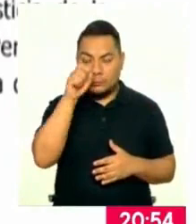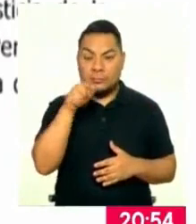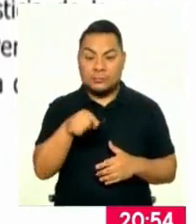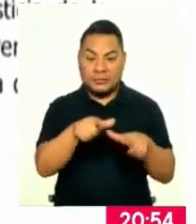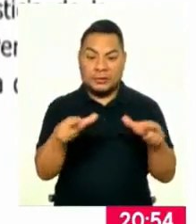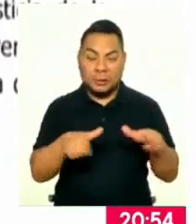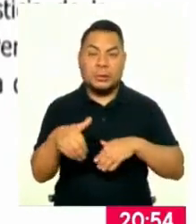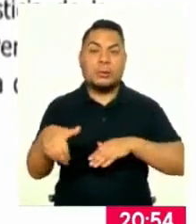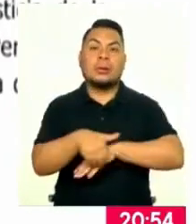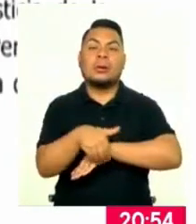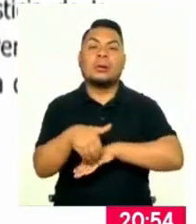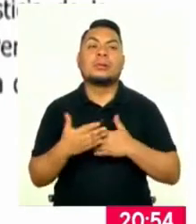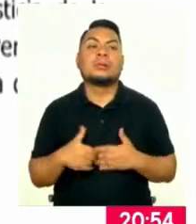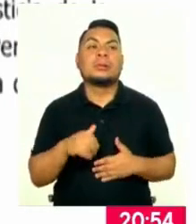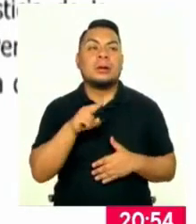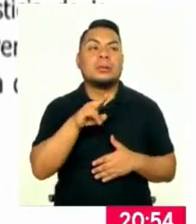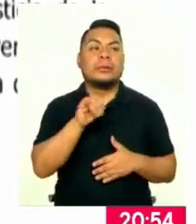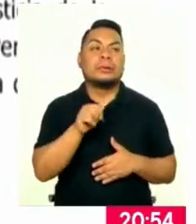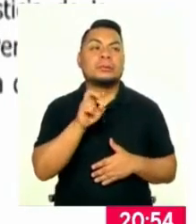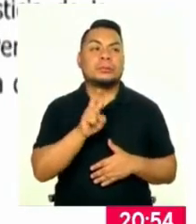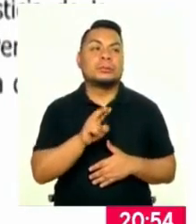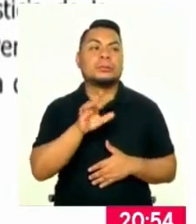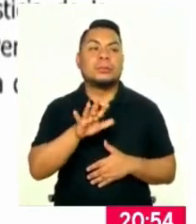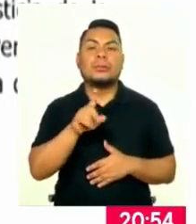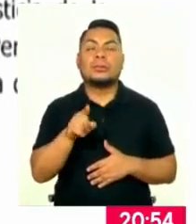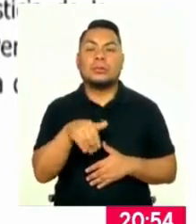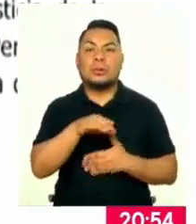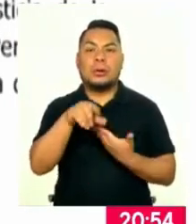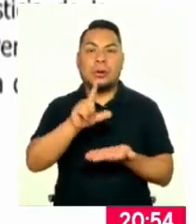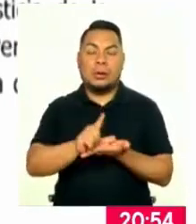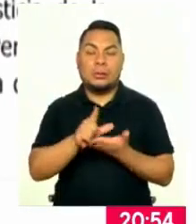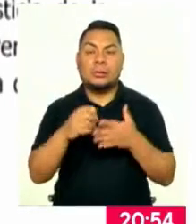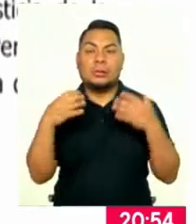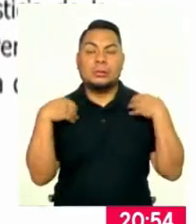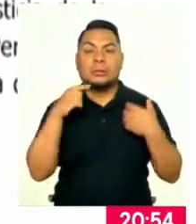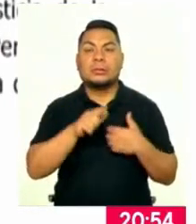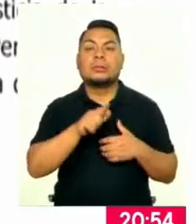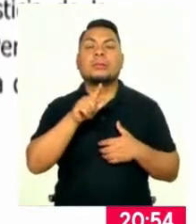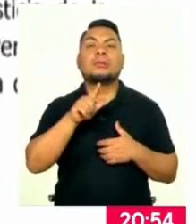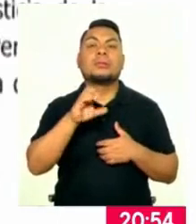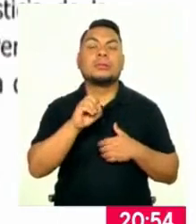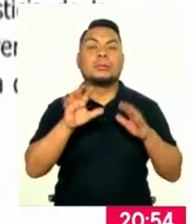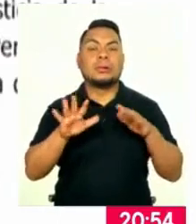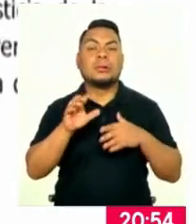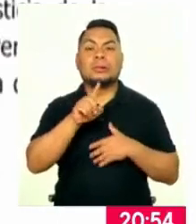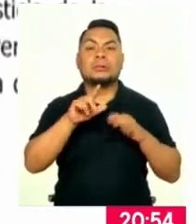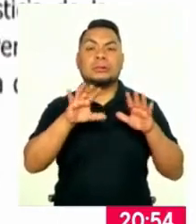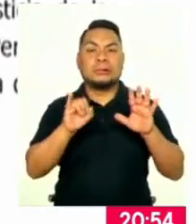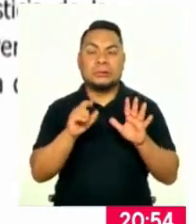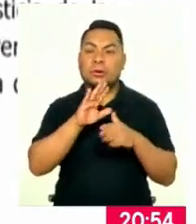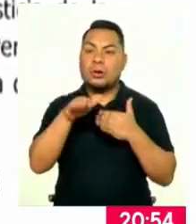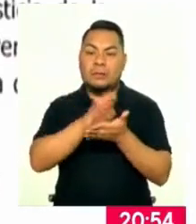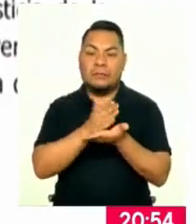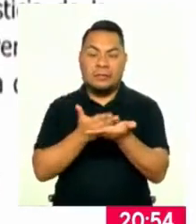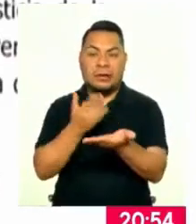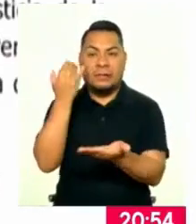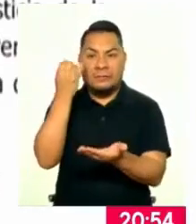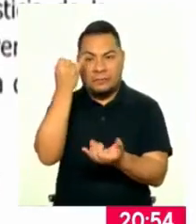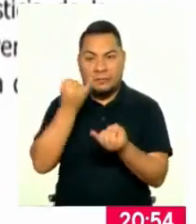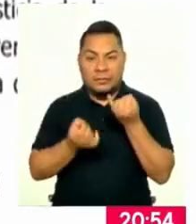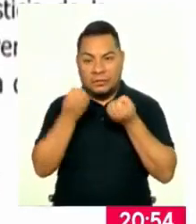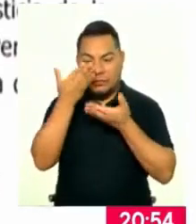Sitio en la avenida Abancay 251, Cercado de Lima, oficina 705 y 706. Todos los documentos relacionados con el informe